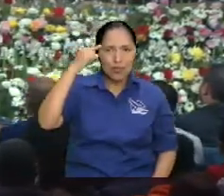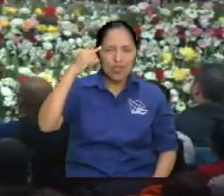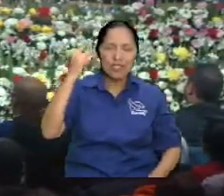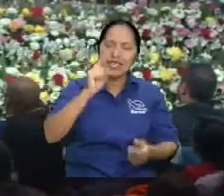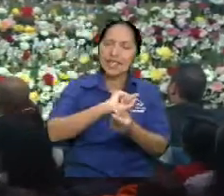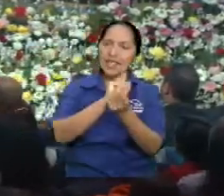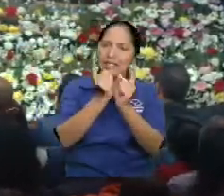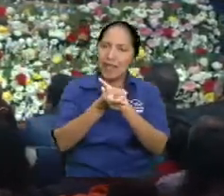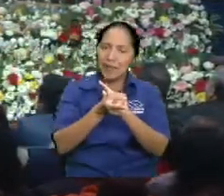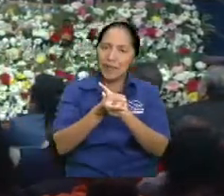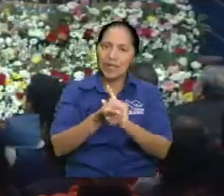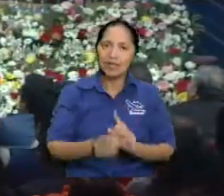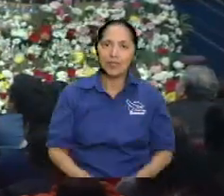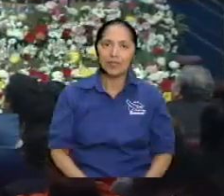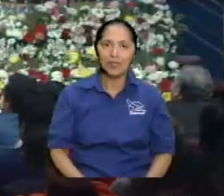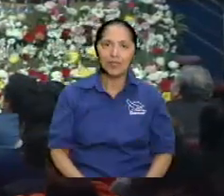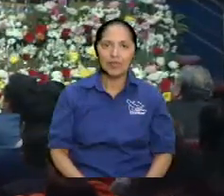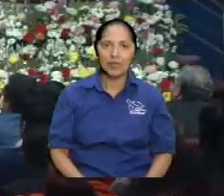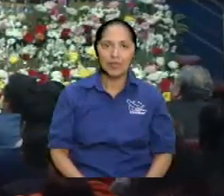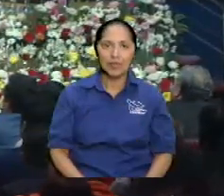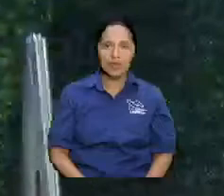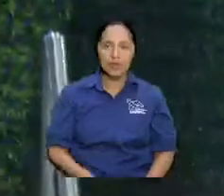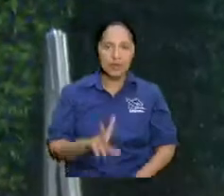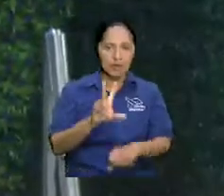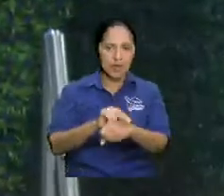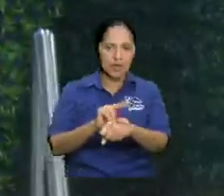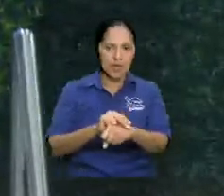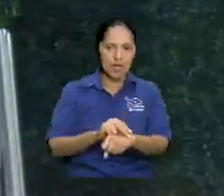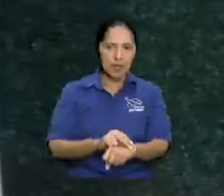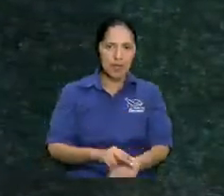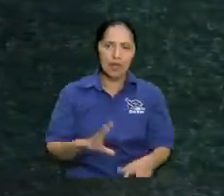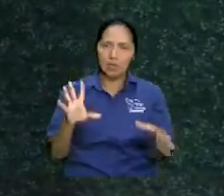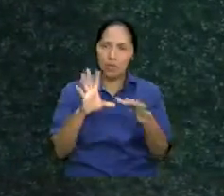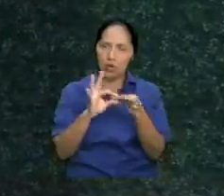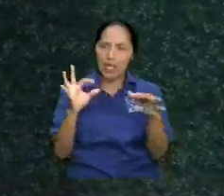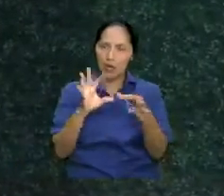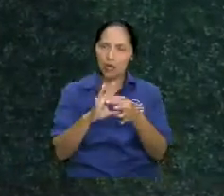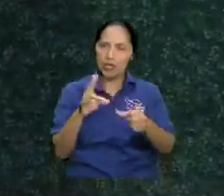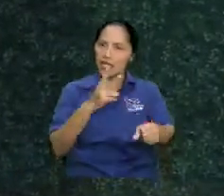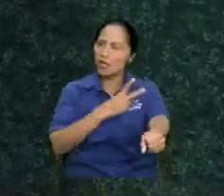niños. Solo le voy a contar aquella anécdota que usted ya sabe, se la voy a recordar.